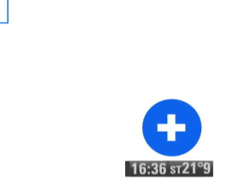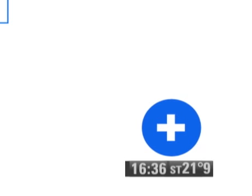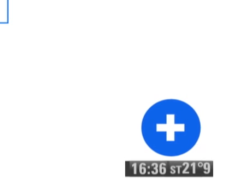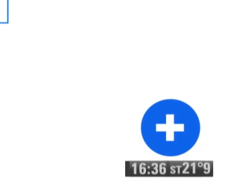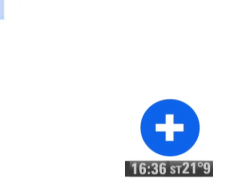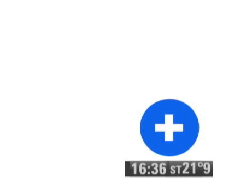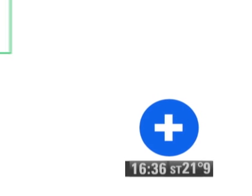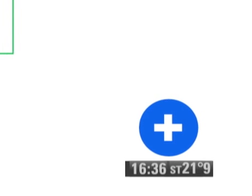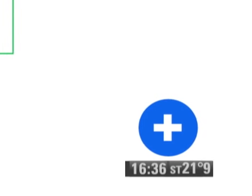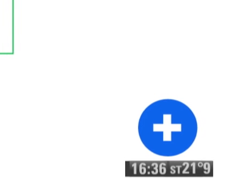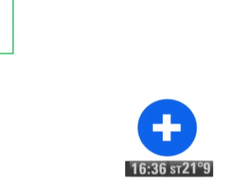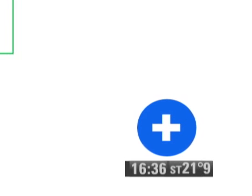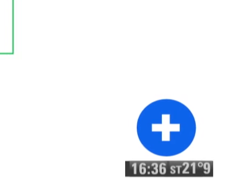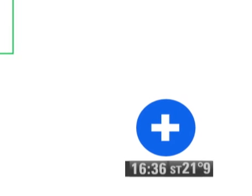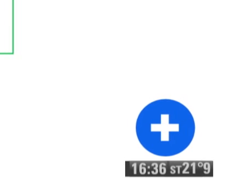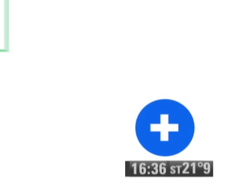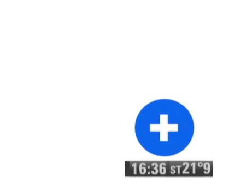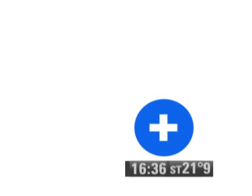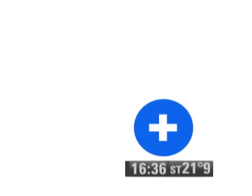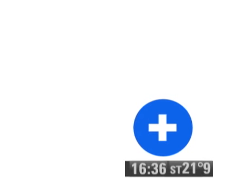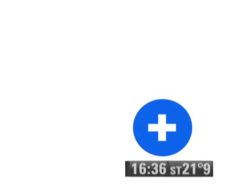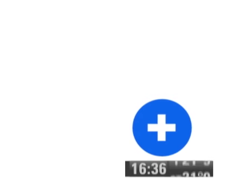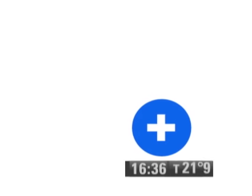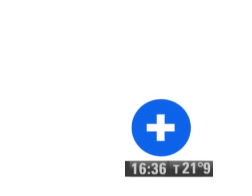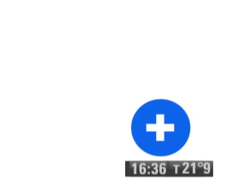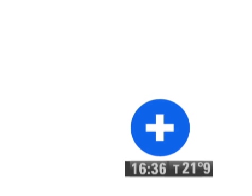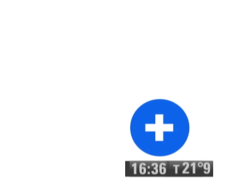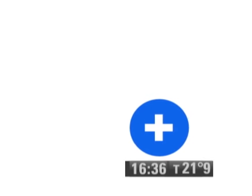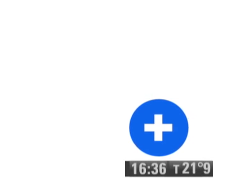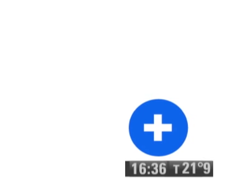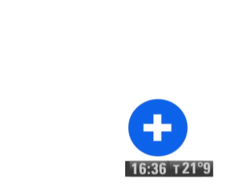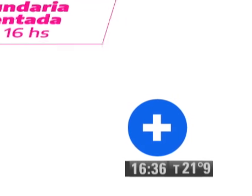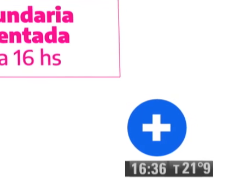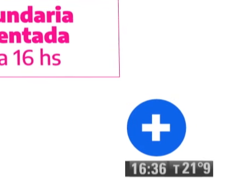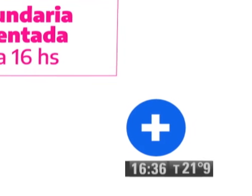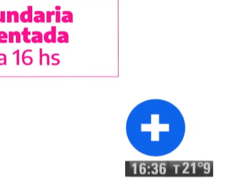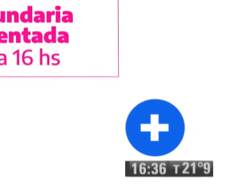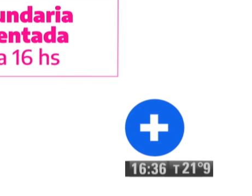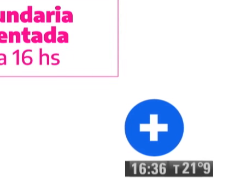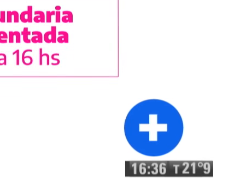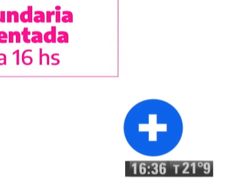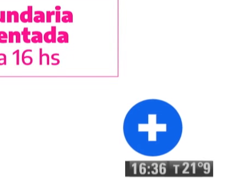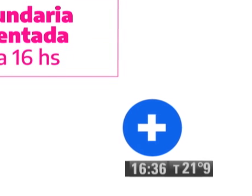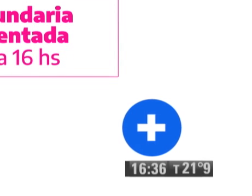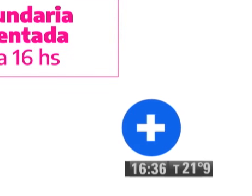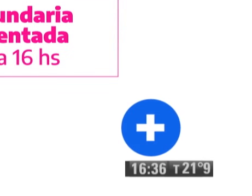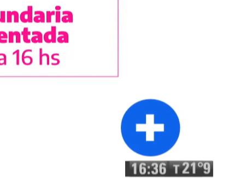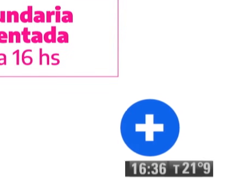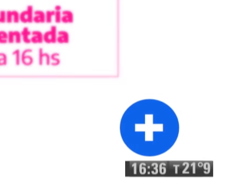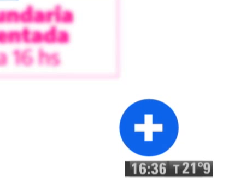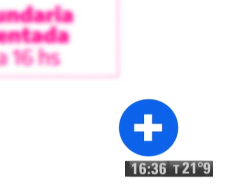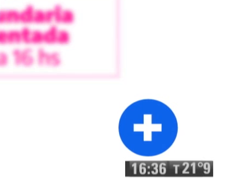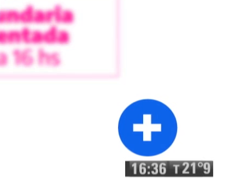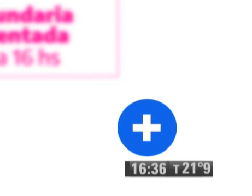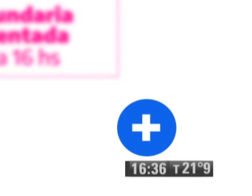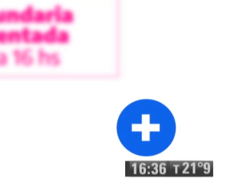y además las repeticiones de nivel inicial primero, segundo y tercer grado. Y en Canal Encuentro podés ver el contenido de